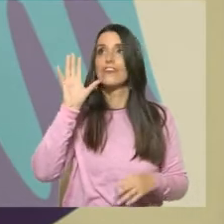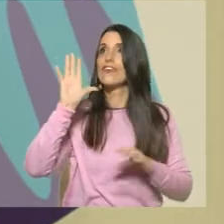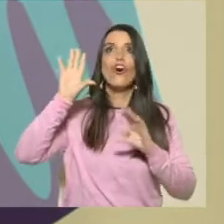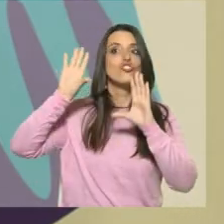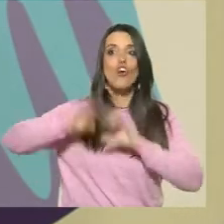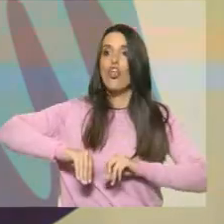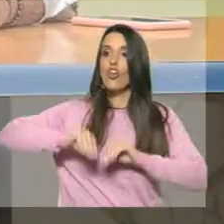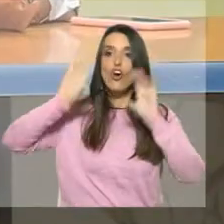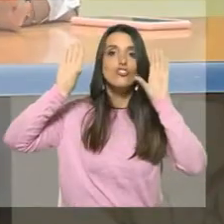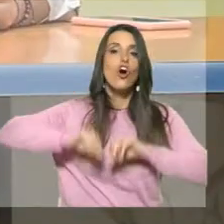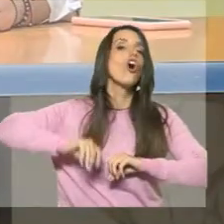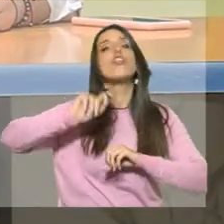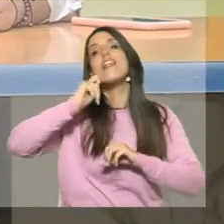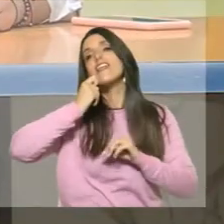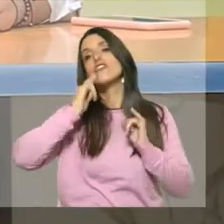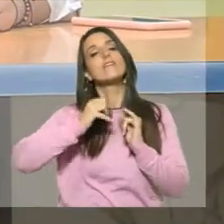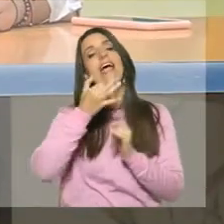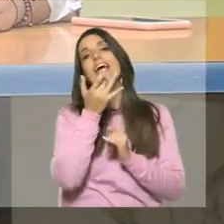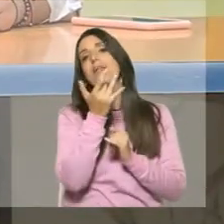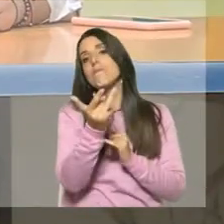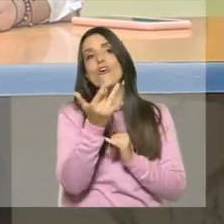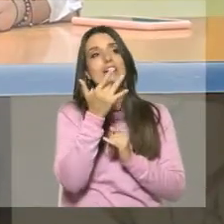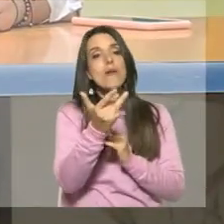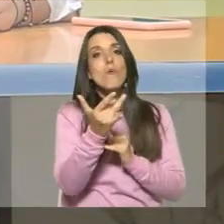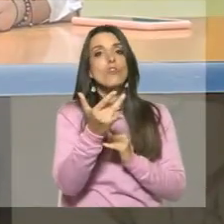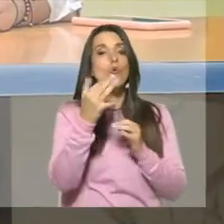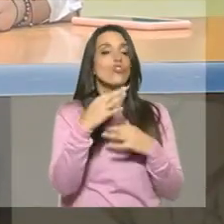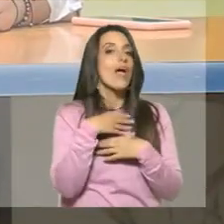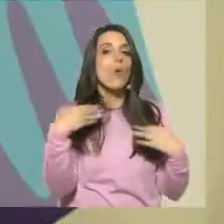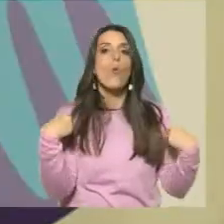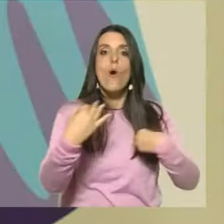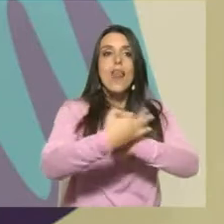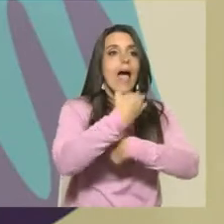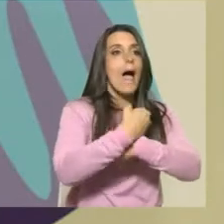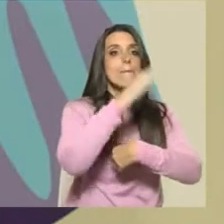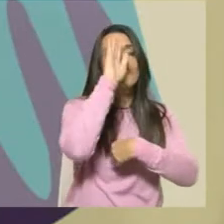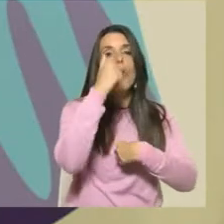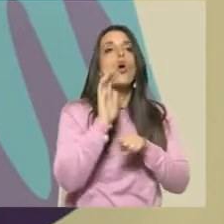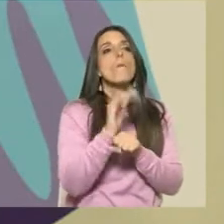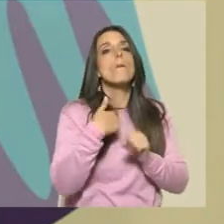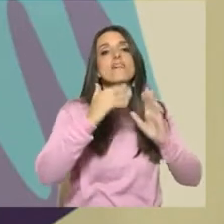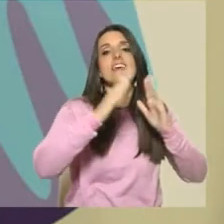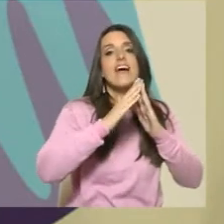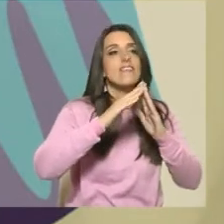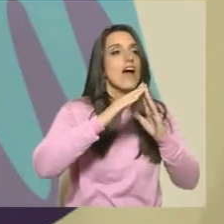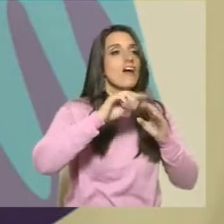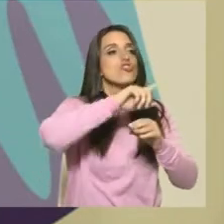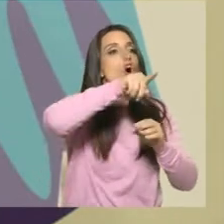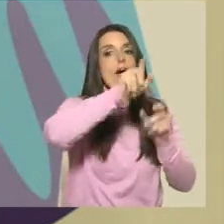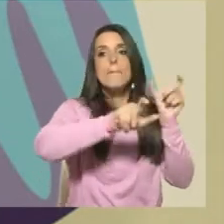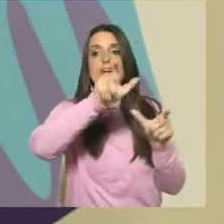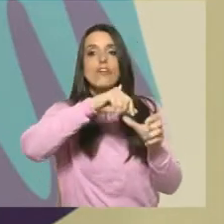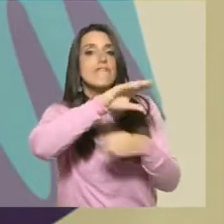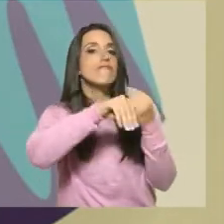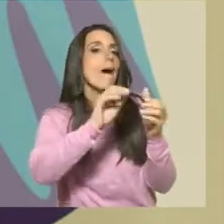todo porque... Sí, fue hermoso. Fue una escuela, mi casa, fue mi familia en muchos